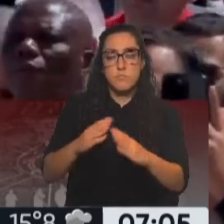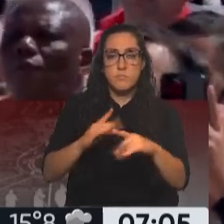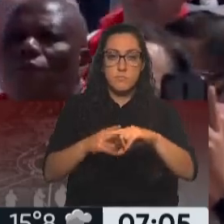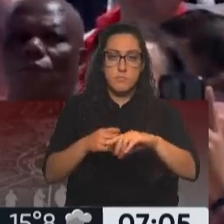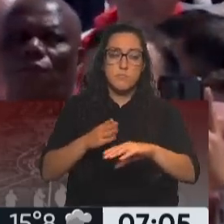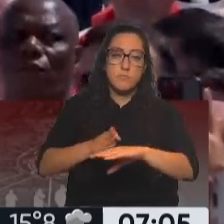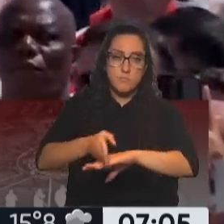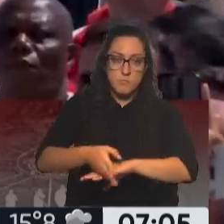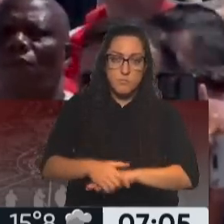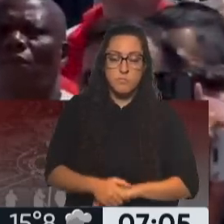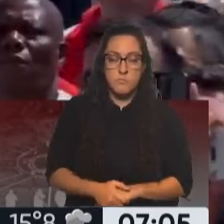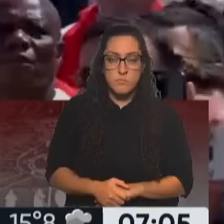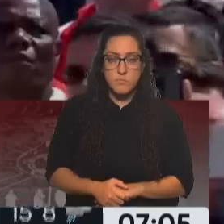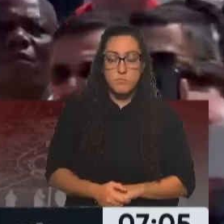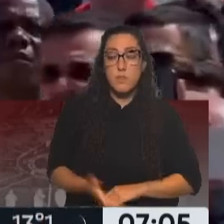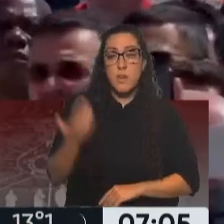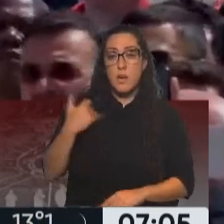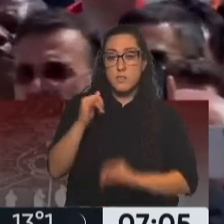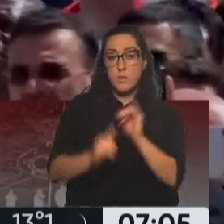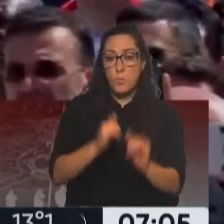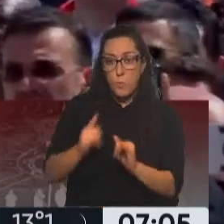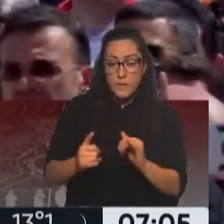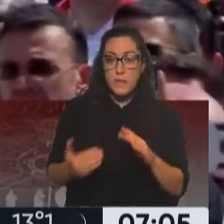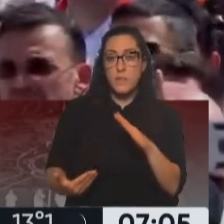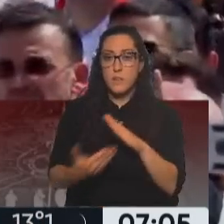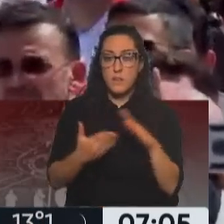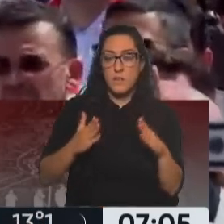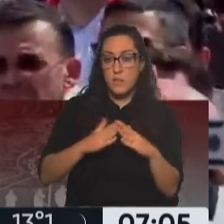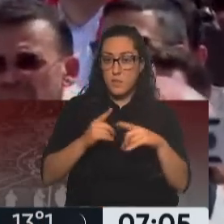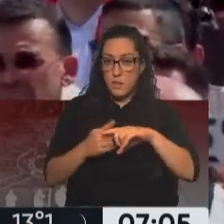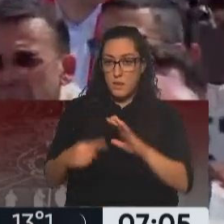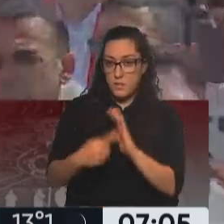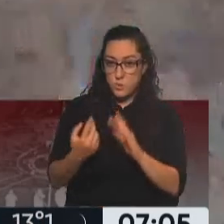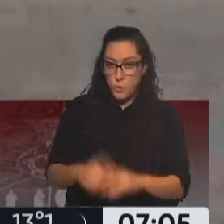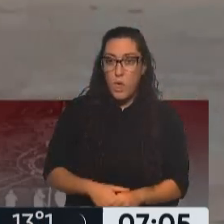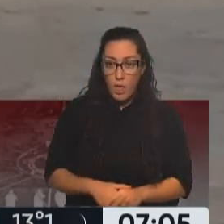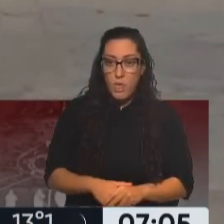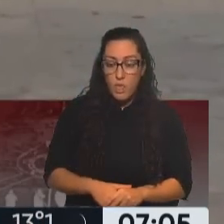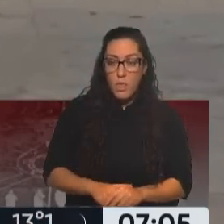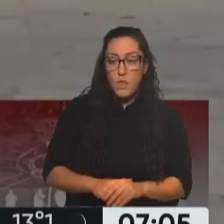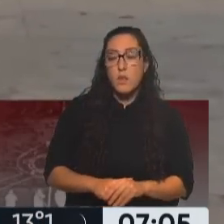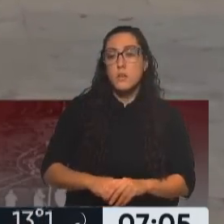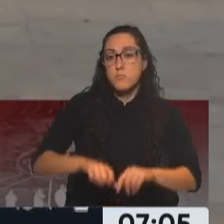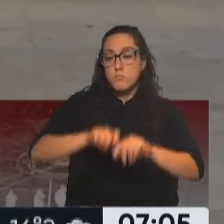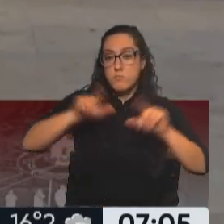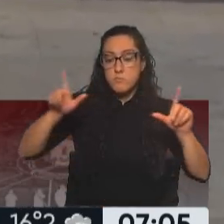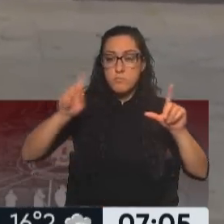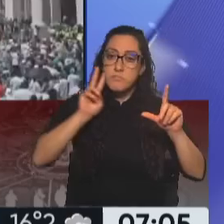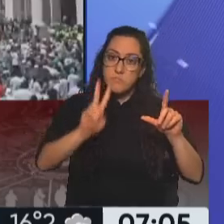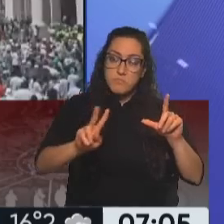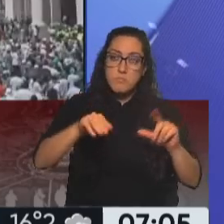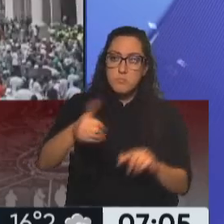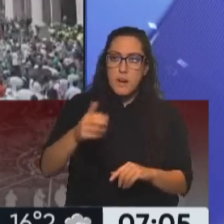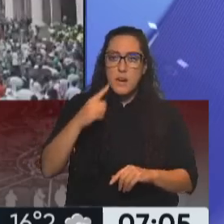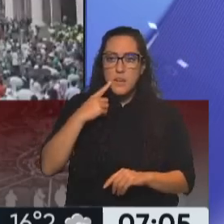la basílica. Bueno, habíamos nombrado y mencionado la Catedral de la Ciudad de Buenos Aires, habíamos visto diferentes imágenes. Silvia, nos vamos con Mariano Introcaso, a ver qué